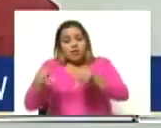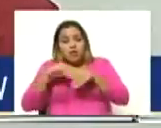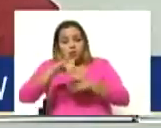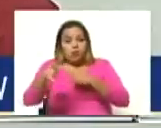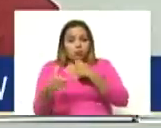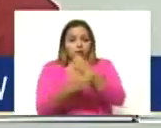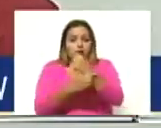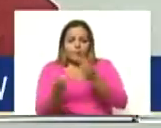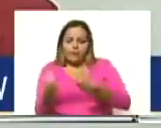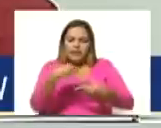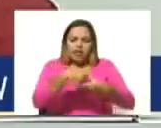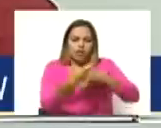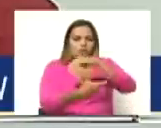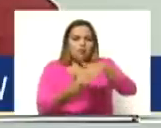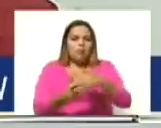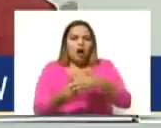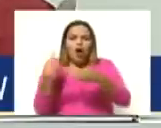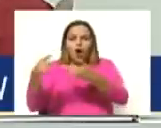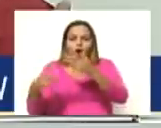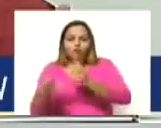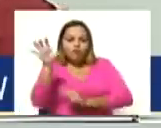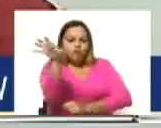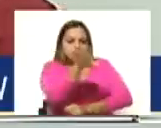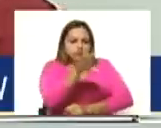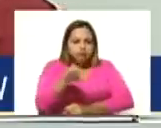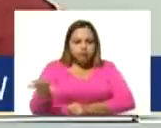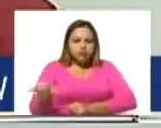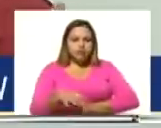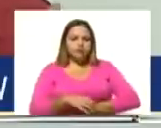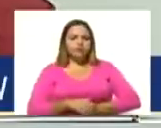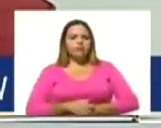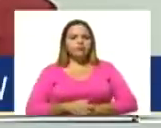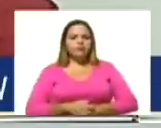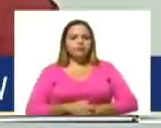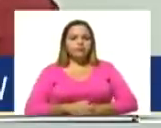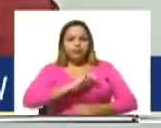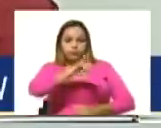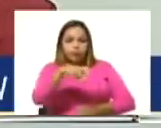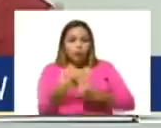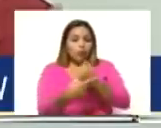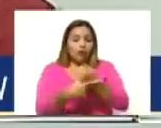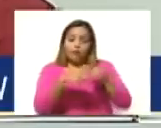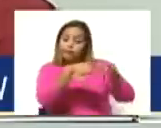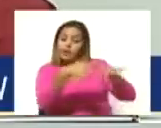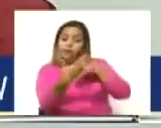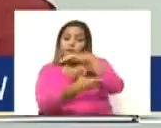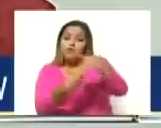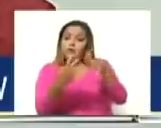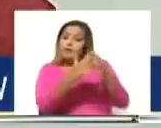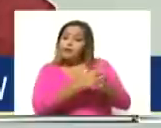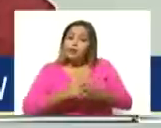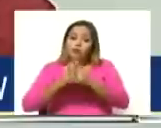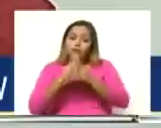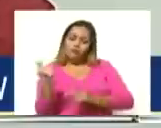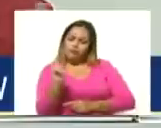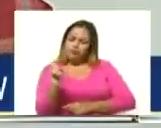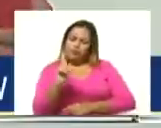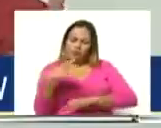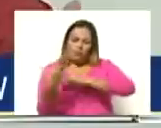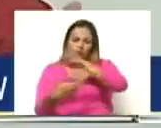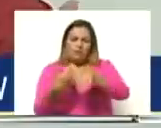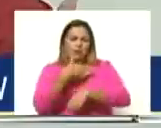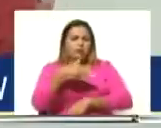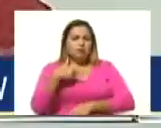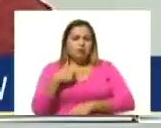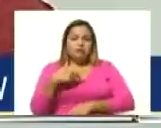metiéndose en los asuntos internos de otros países. O sea, Guaidó es un problema de los Estados Unidos, no es un problema de nosotros como tal. Ellos no